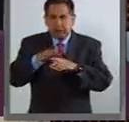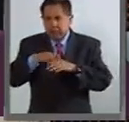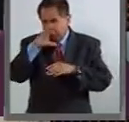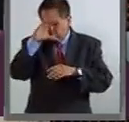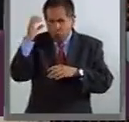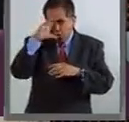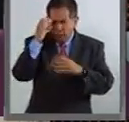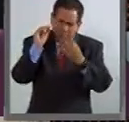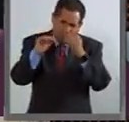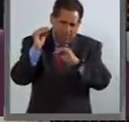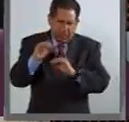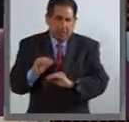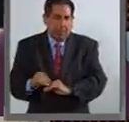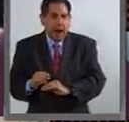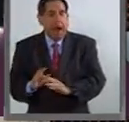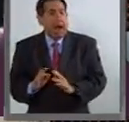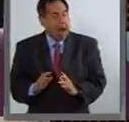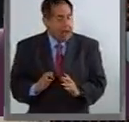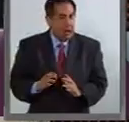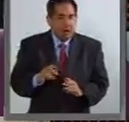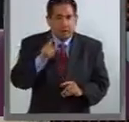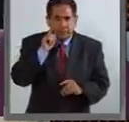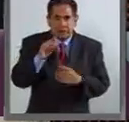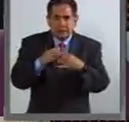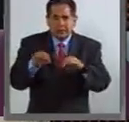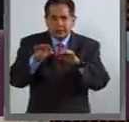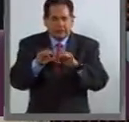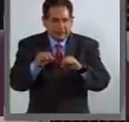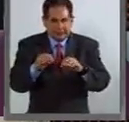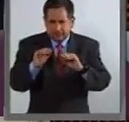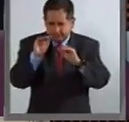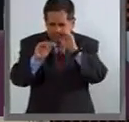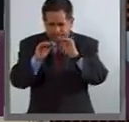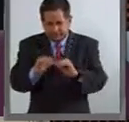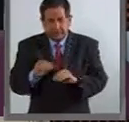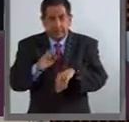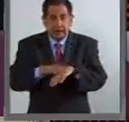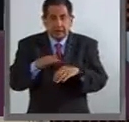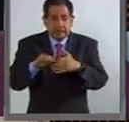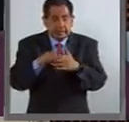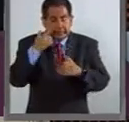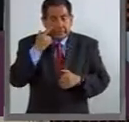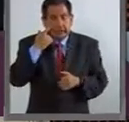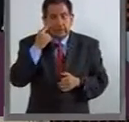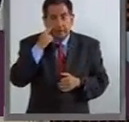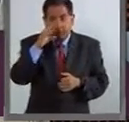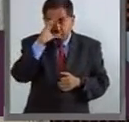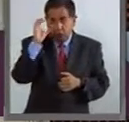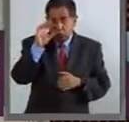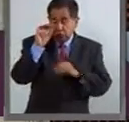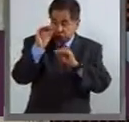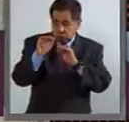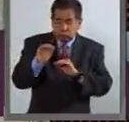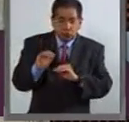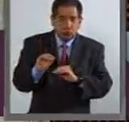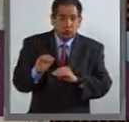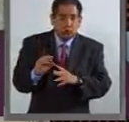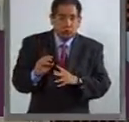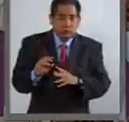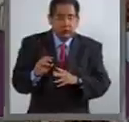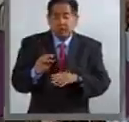suben información y sobre todo están subiendo permanentemente